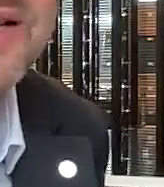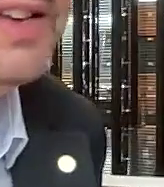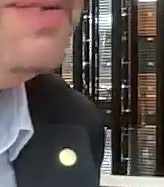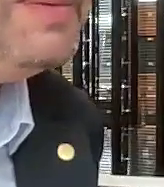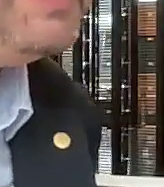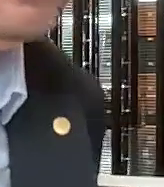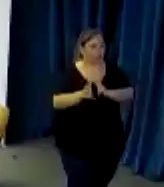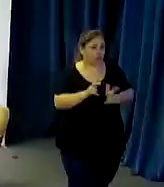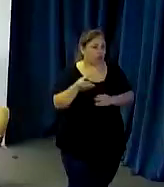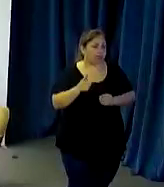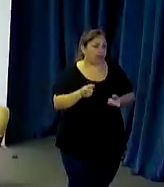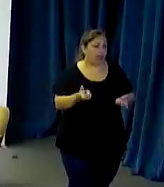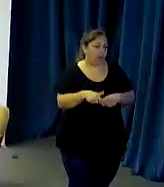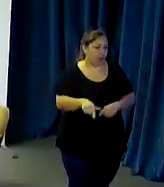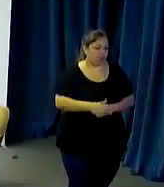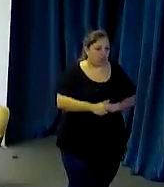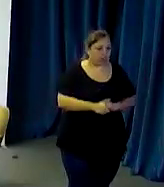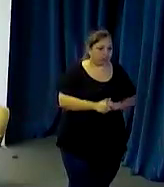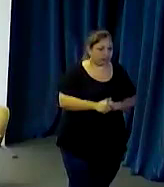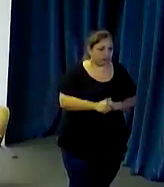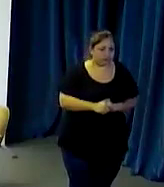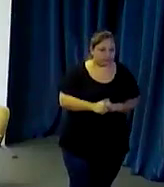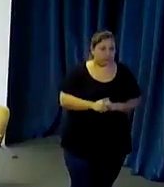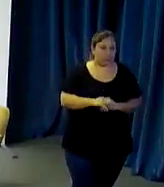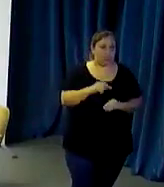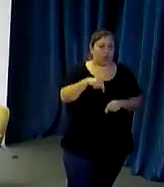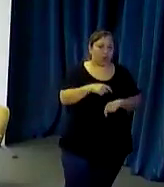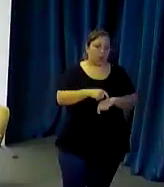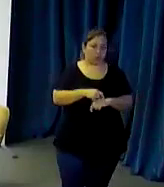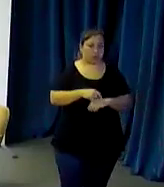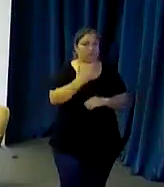esta jornada del día de hoy.